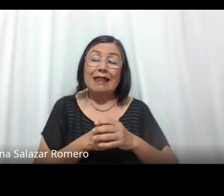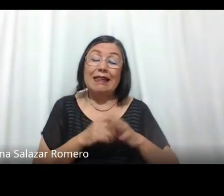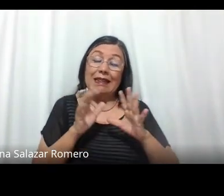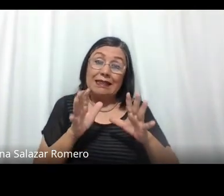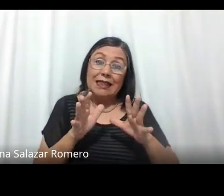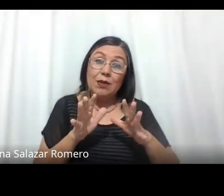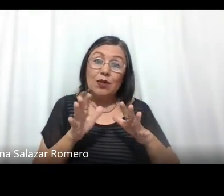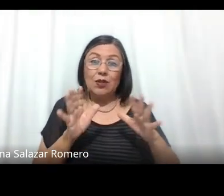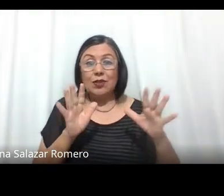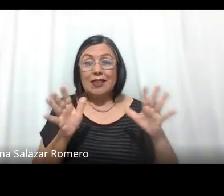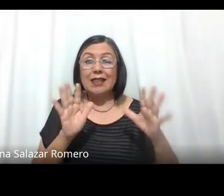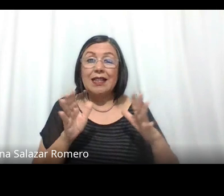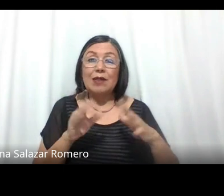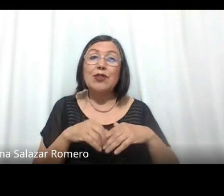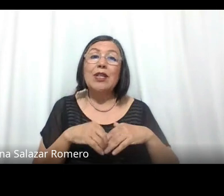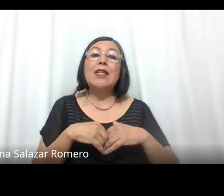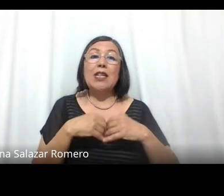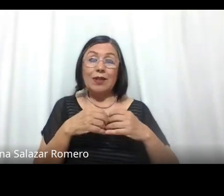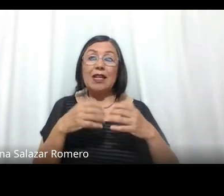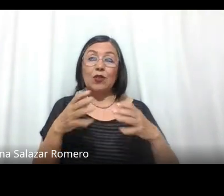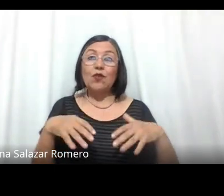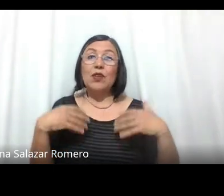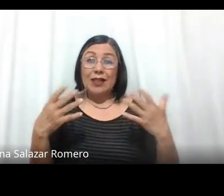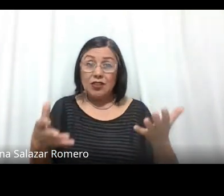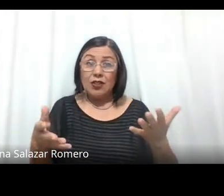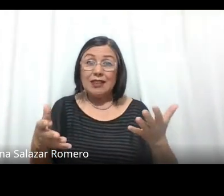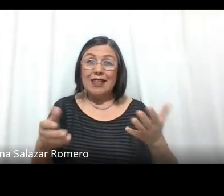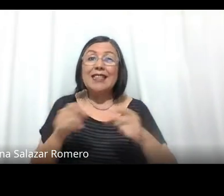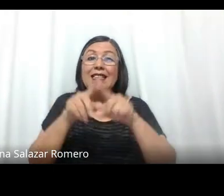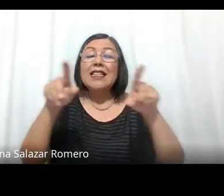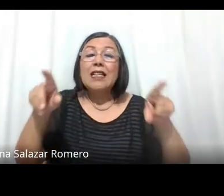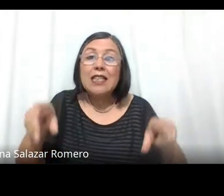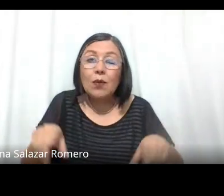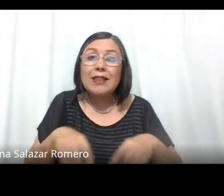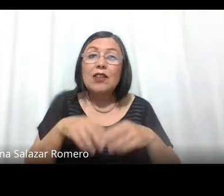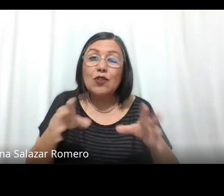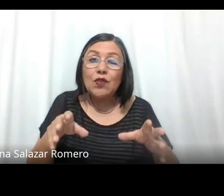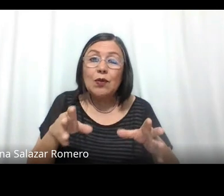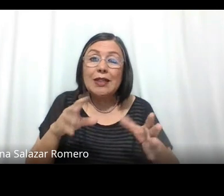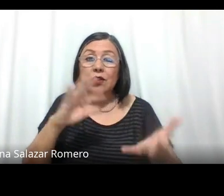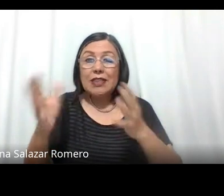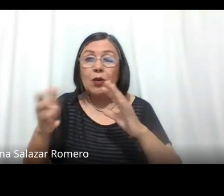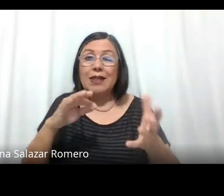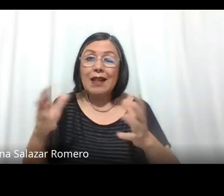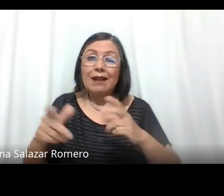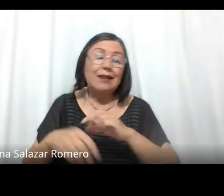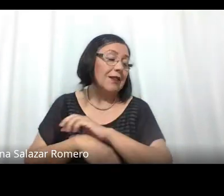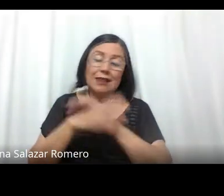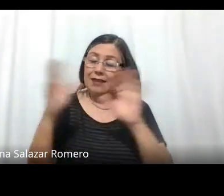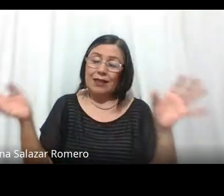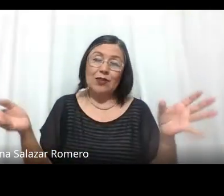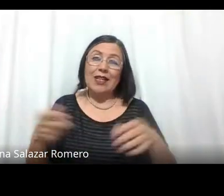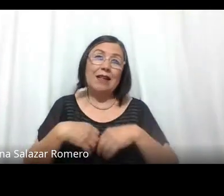compartí, en ese libro nos dice que tenemos 52 configuraciones. Estas 52 configuraciones